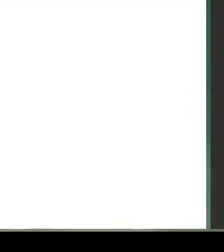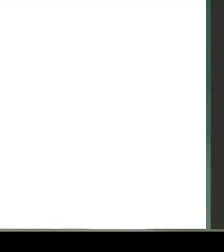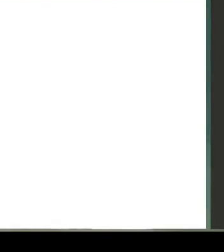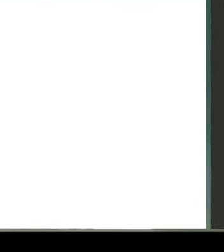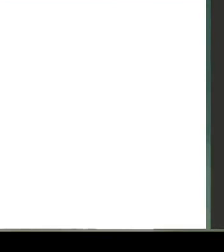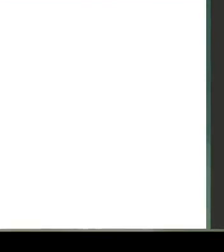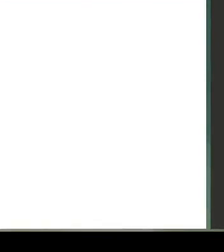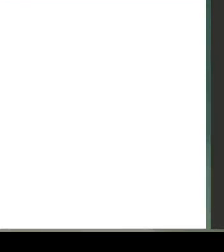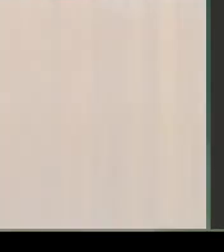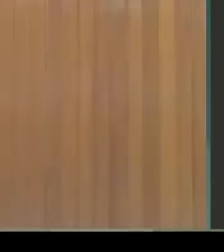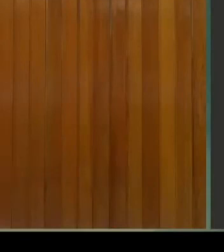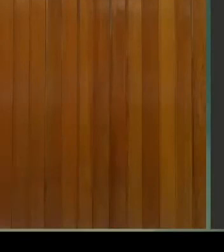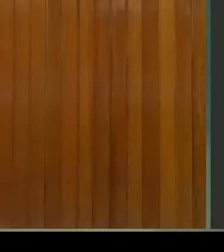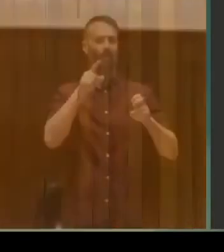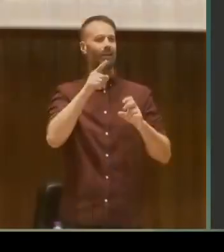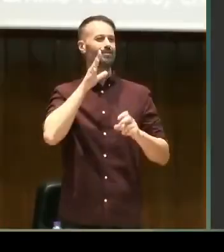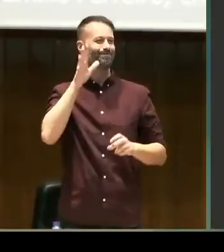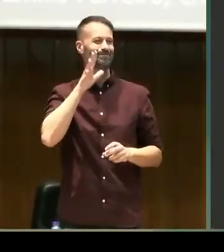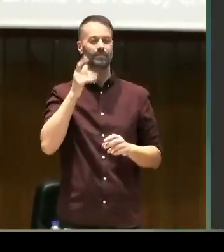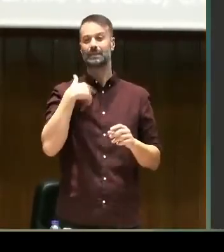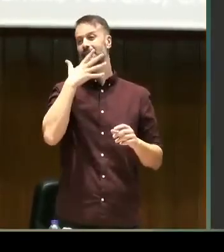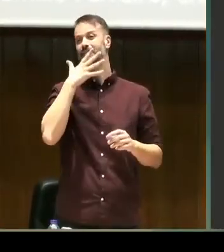Buenas tardes.